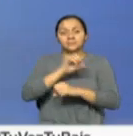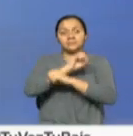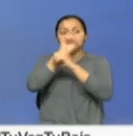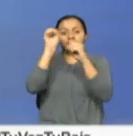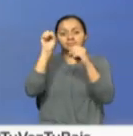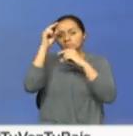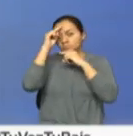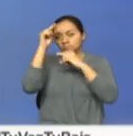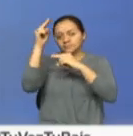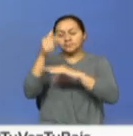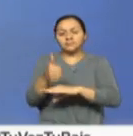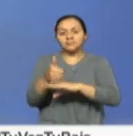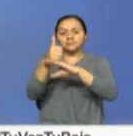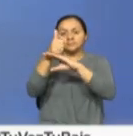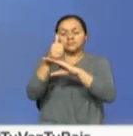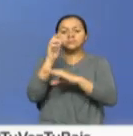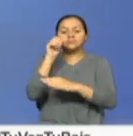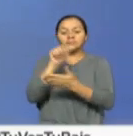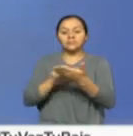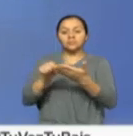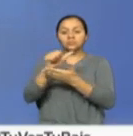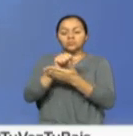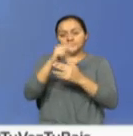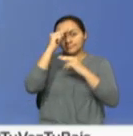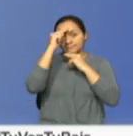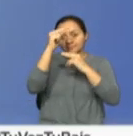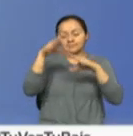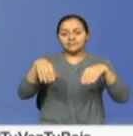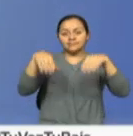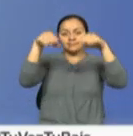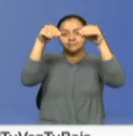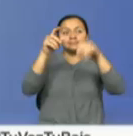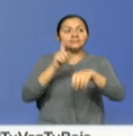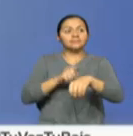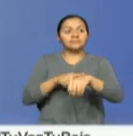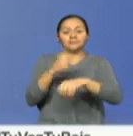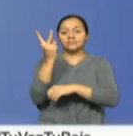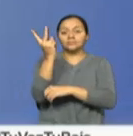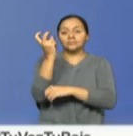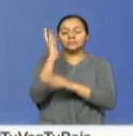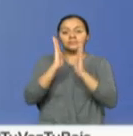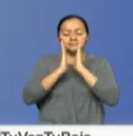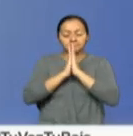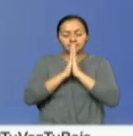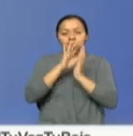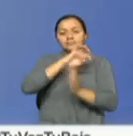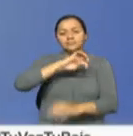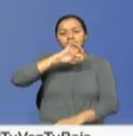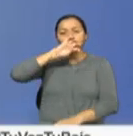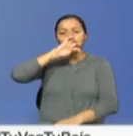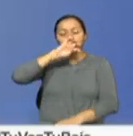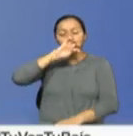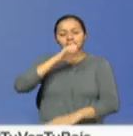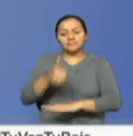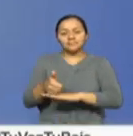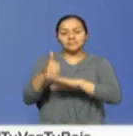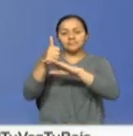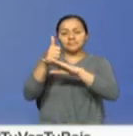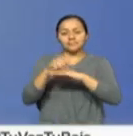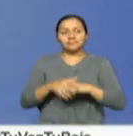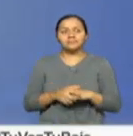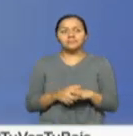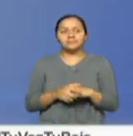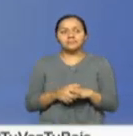las autoridades y el pueblo azuayo en la catedral. Misa a las 12 horas, presidida por Monseñor Giacomo Guido